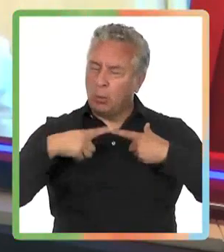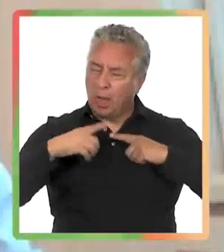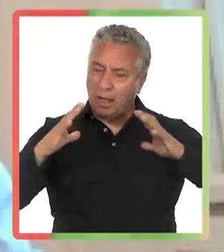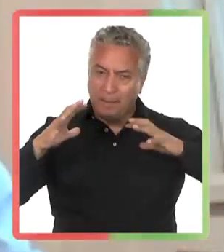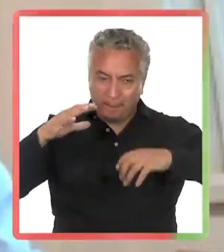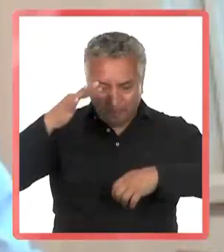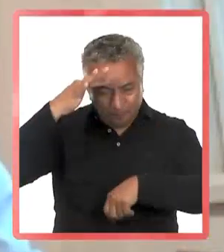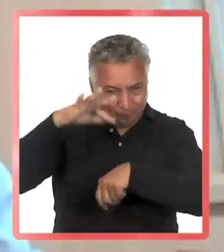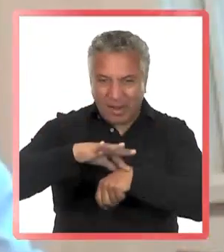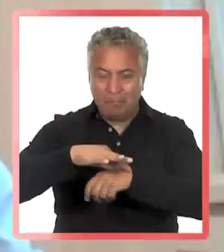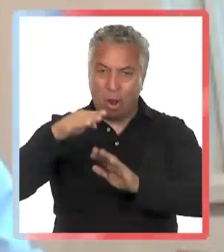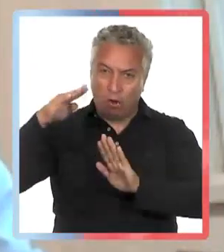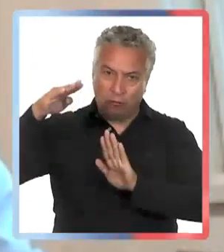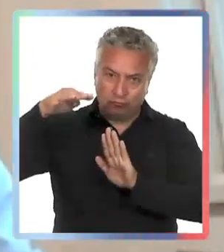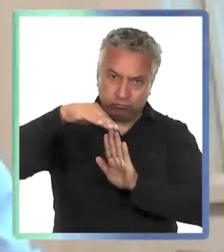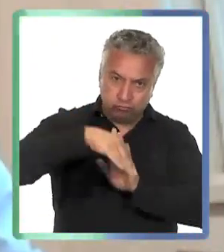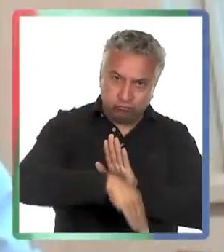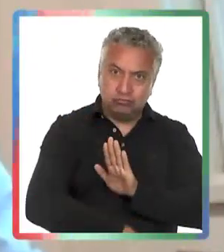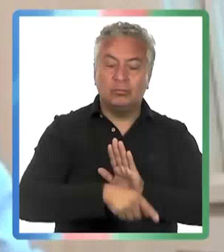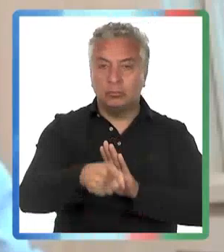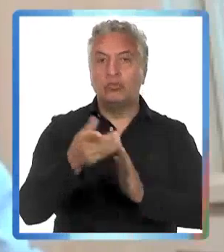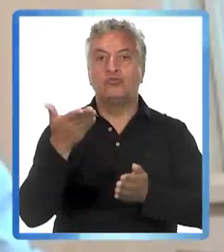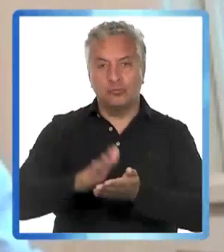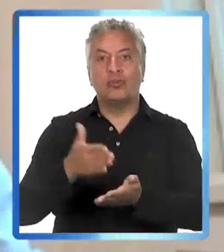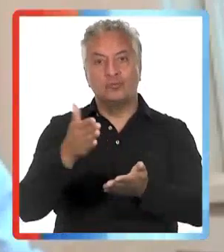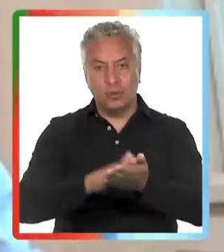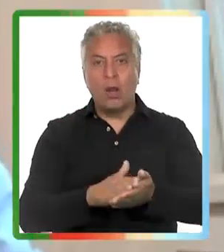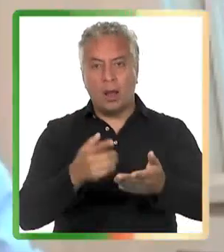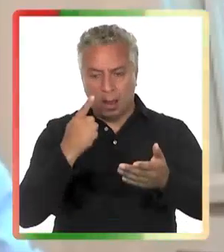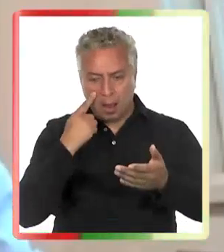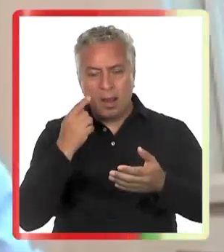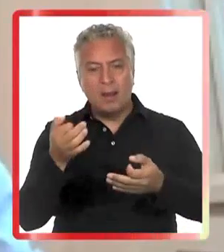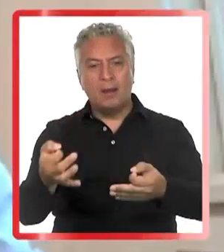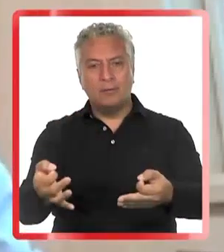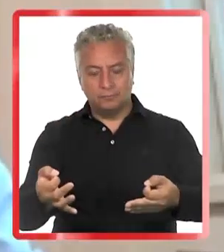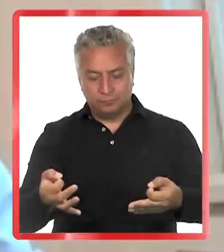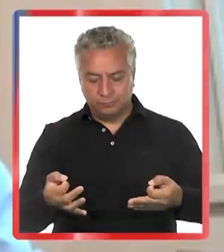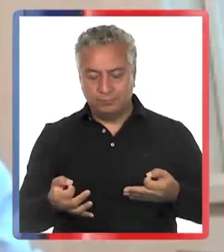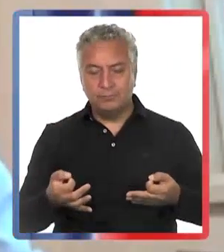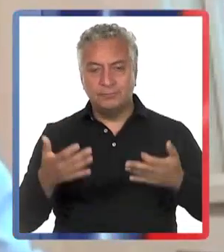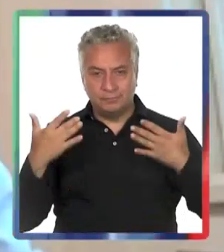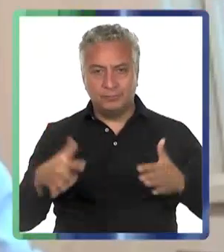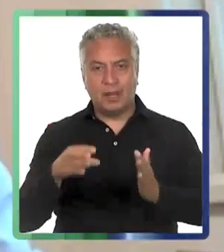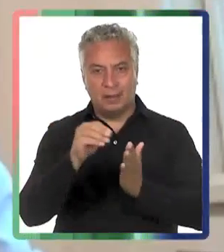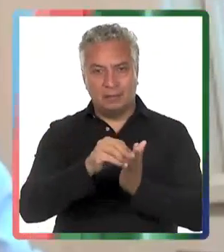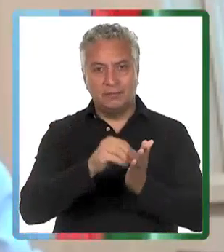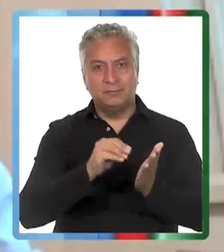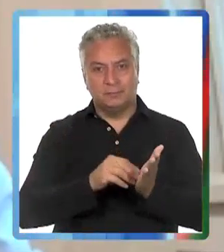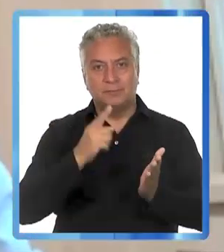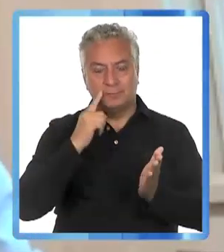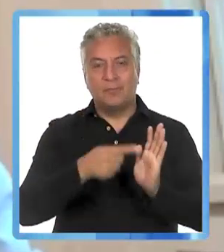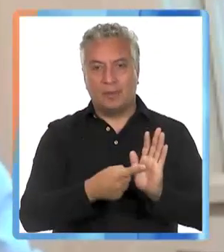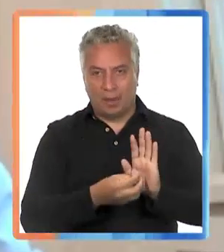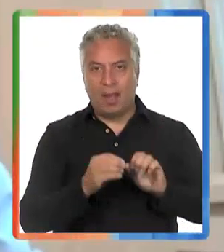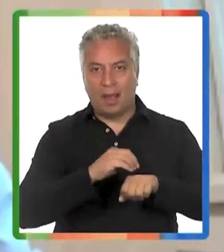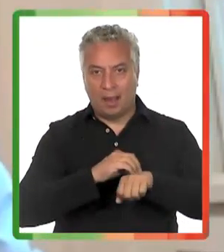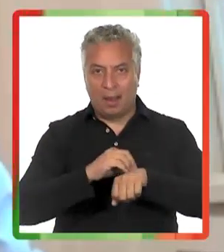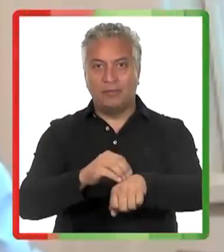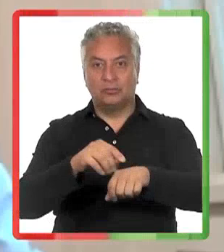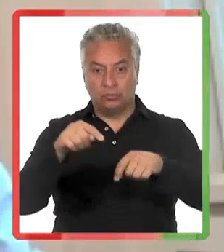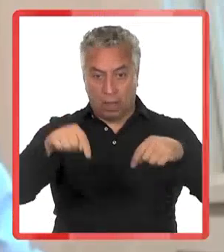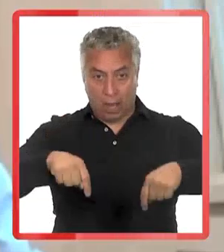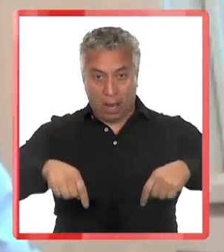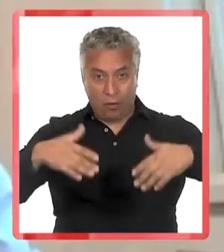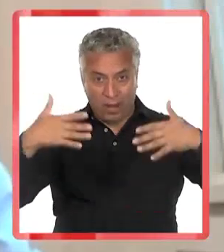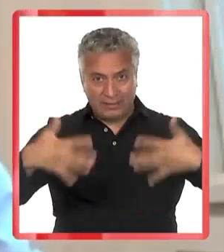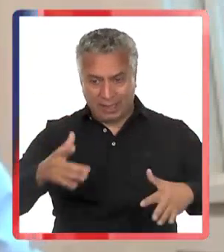de fallecimiento, y eso lo observamos y eso se reflejó finalmente en las cifras finales que, tal como usted señalaba en ese reporte,